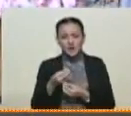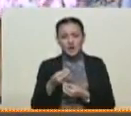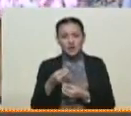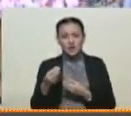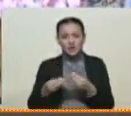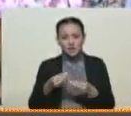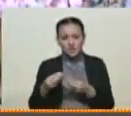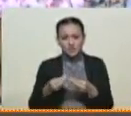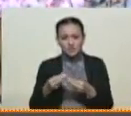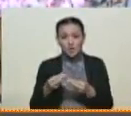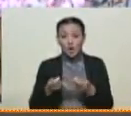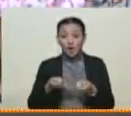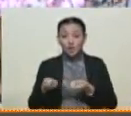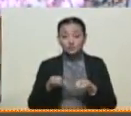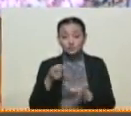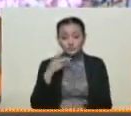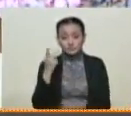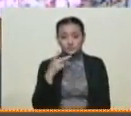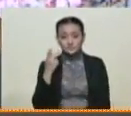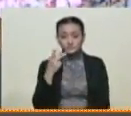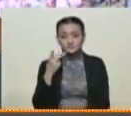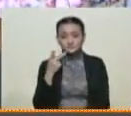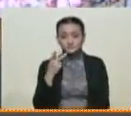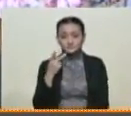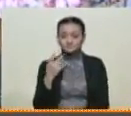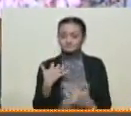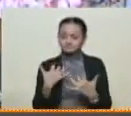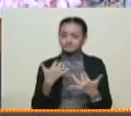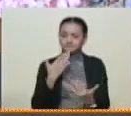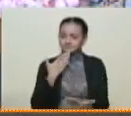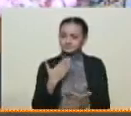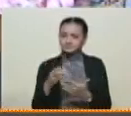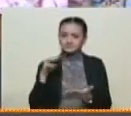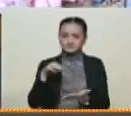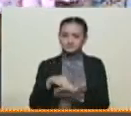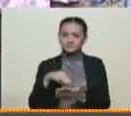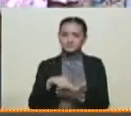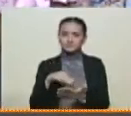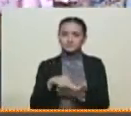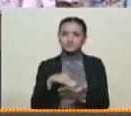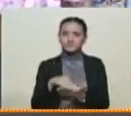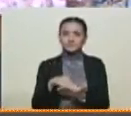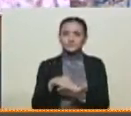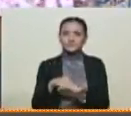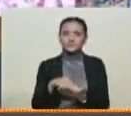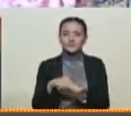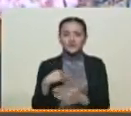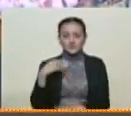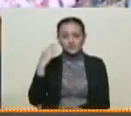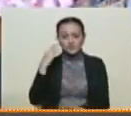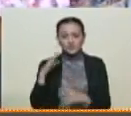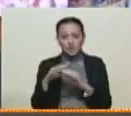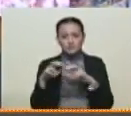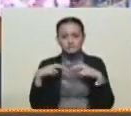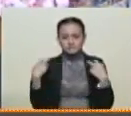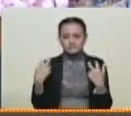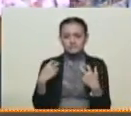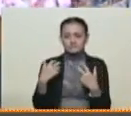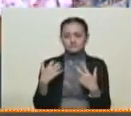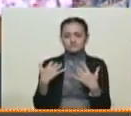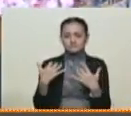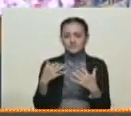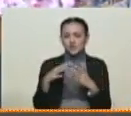el control de la política. Por eso yo quiero agradecerle a todo el pueblo de Miranda, y yo sé que en todas estas asambleas los cultores, las cultoras,